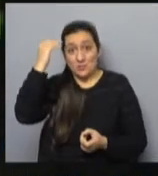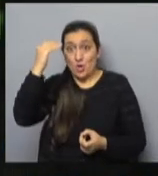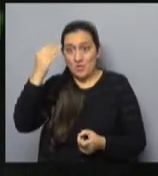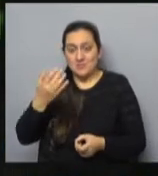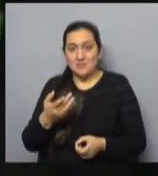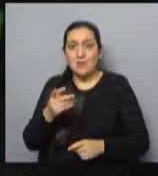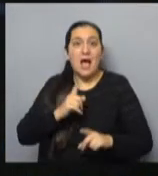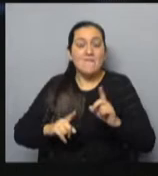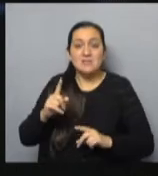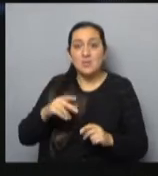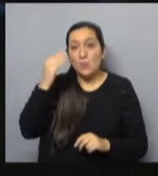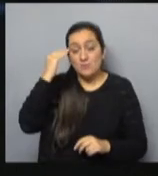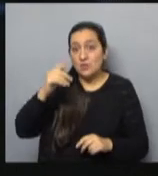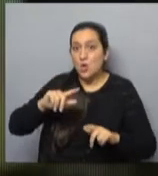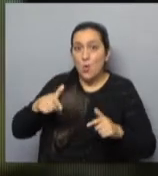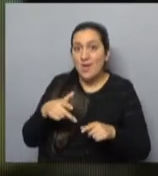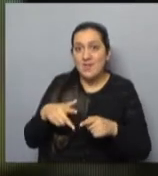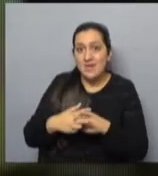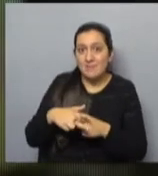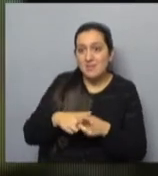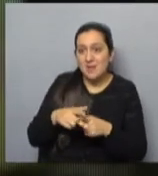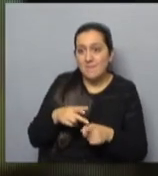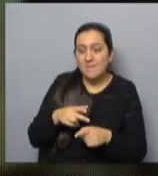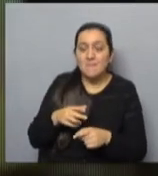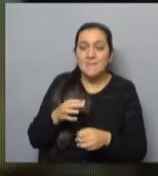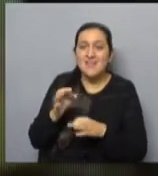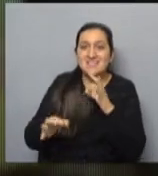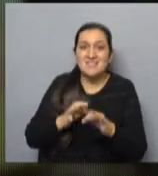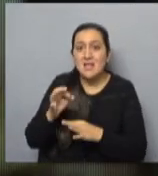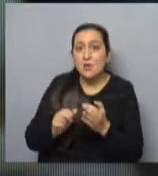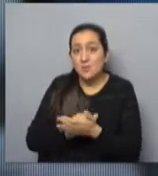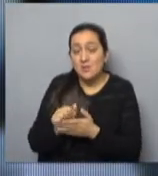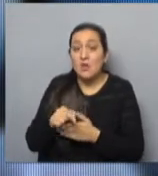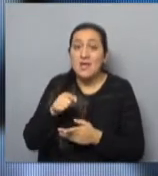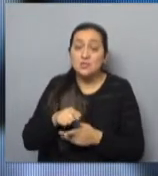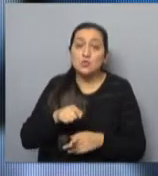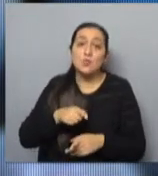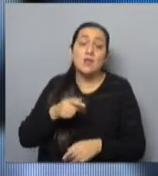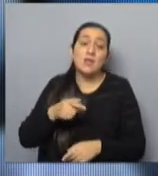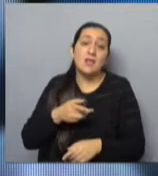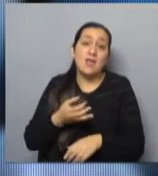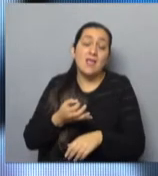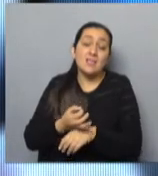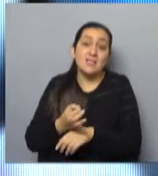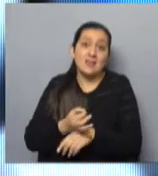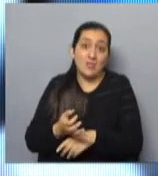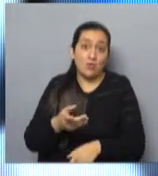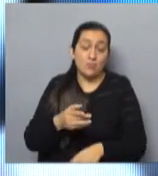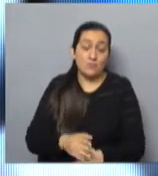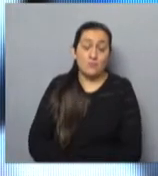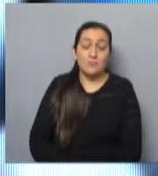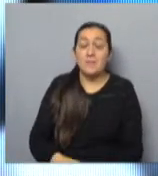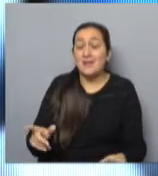tienen las herramientas para enseñarle determinados fundamentos técnicos y eso se lo da el entrenador de básquet a mañana para cerrar